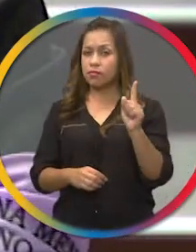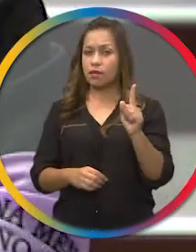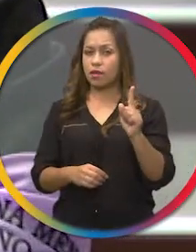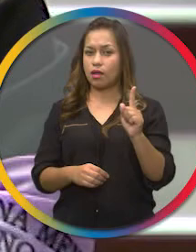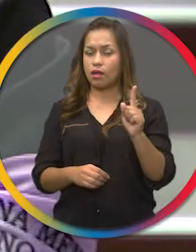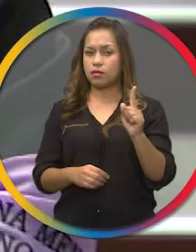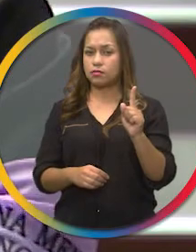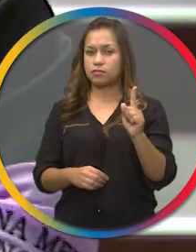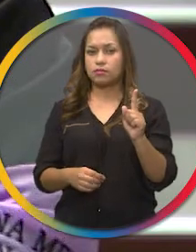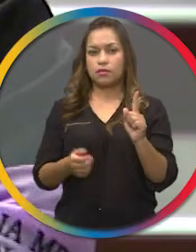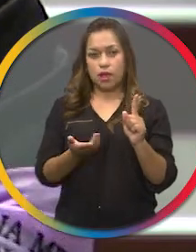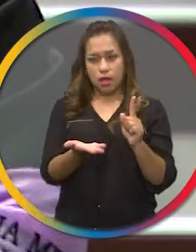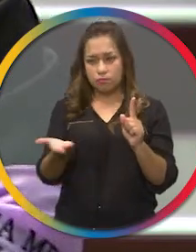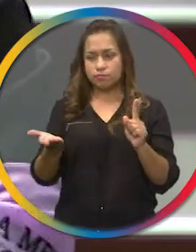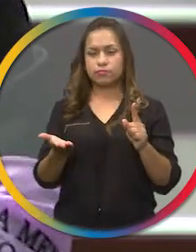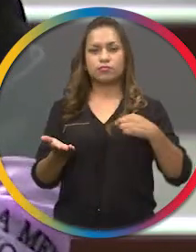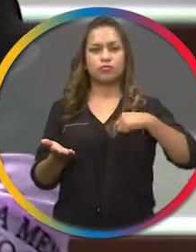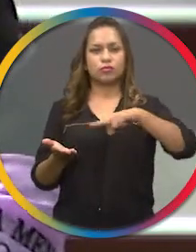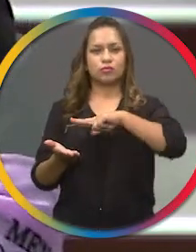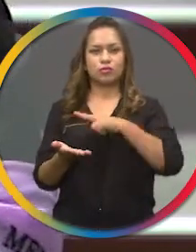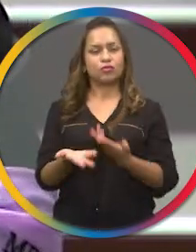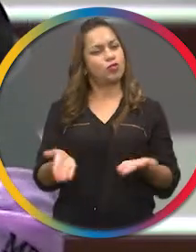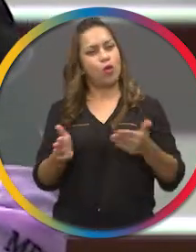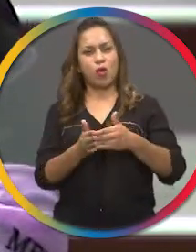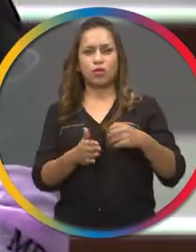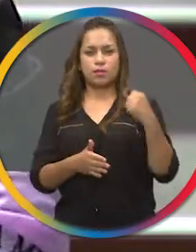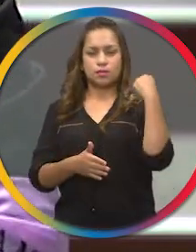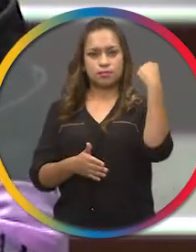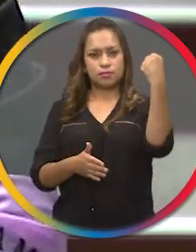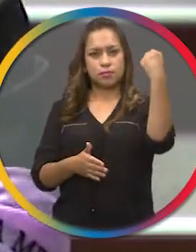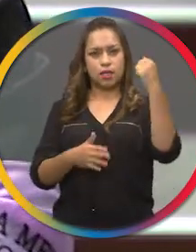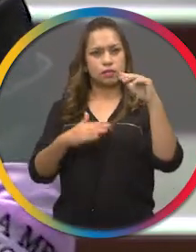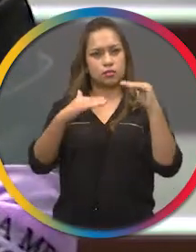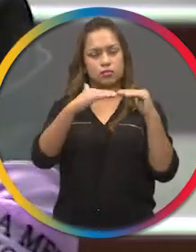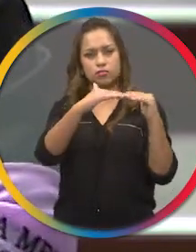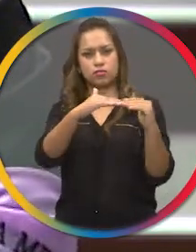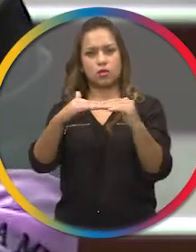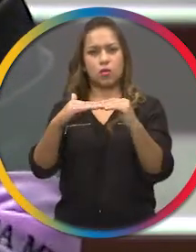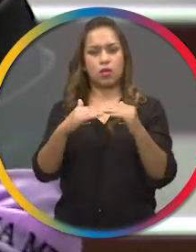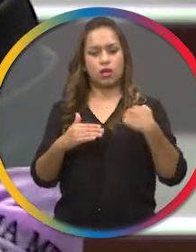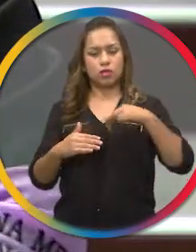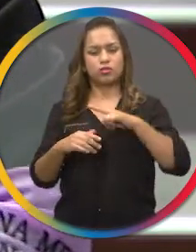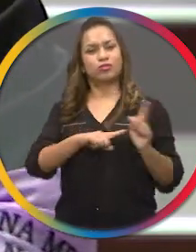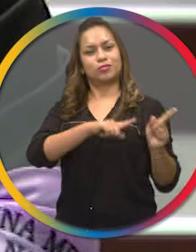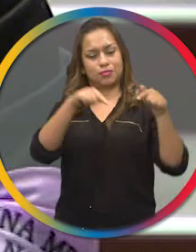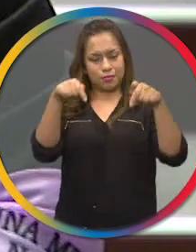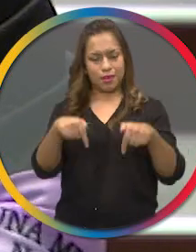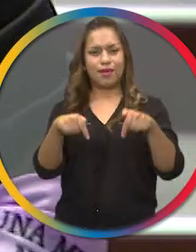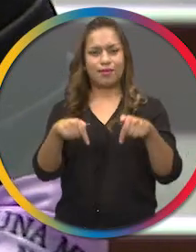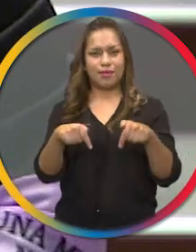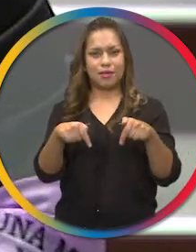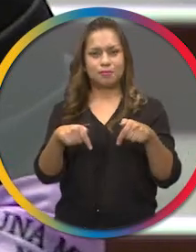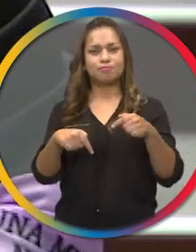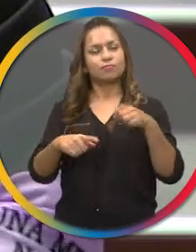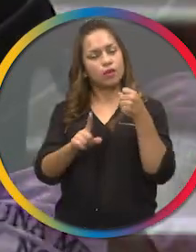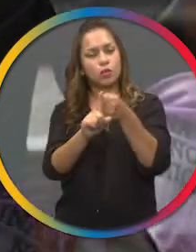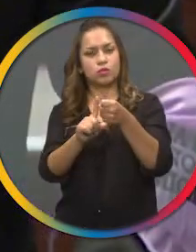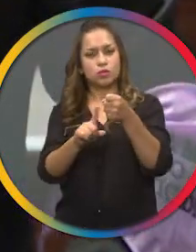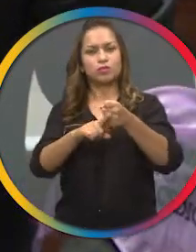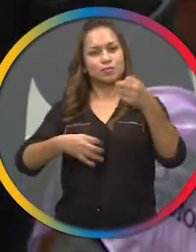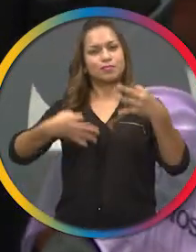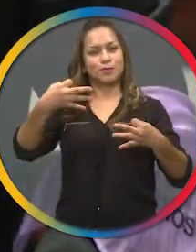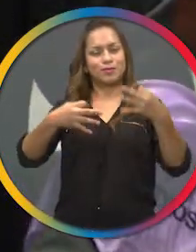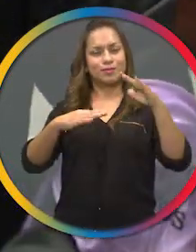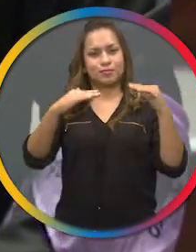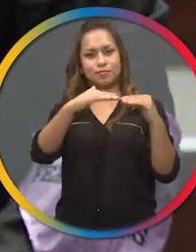Solo así podremos reivindicar la razón por la que nos encontramos en esta Asamblea Nacional, como